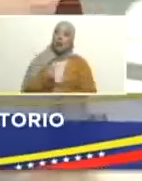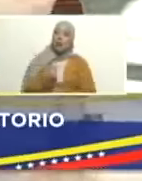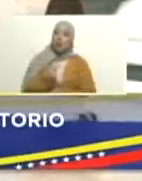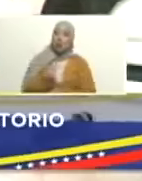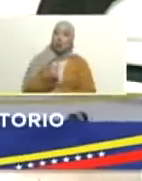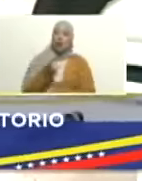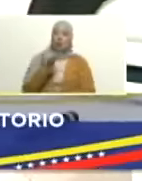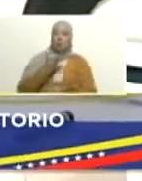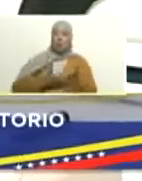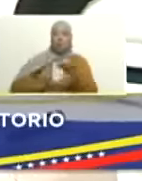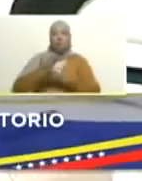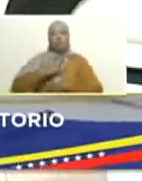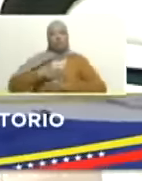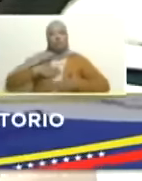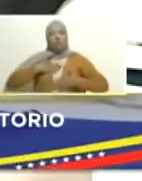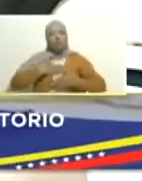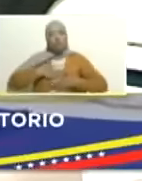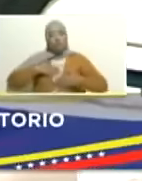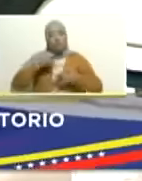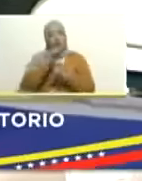la convivencia, por la armonía.